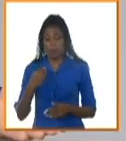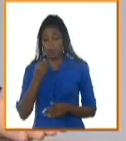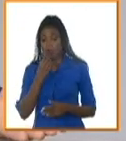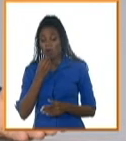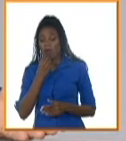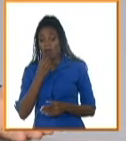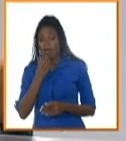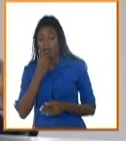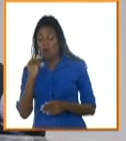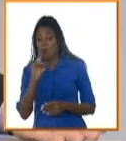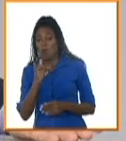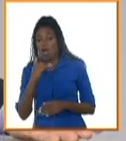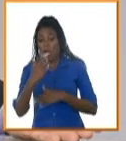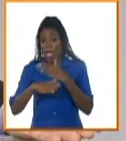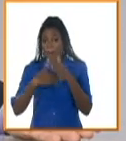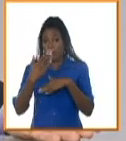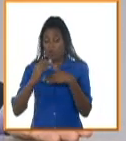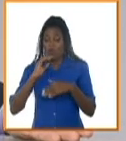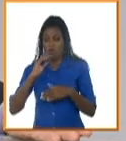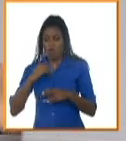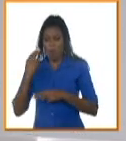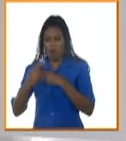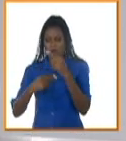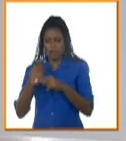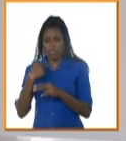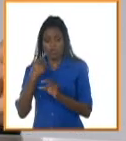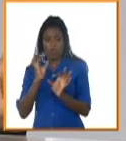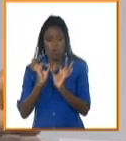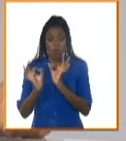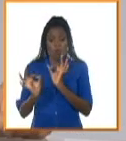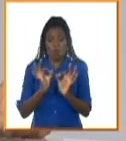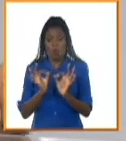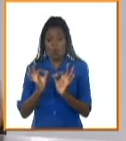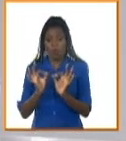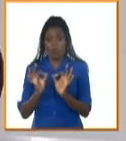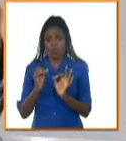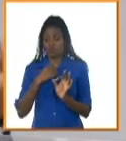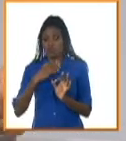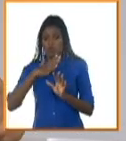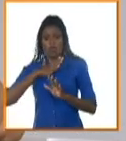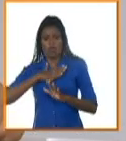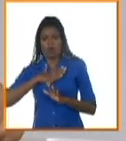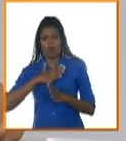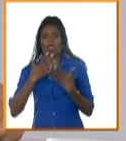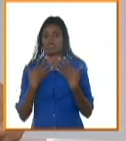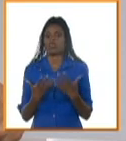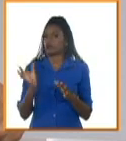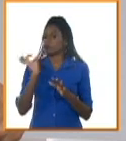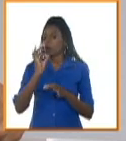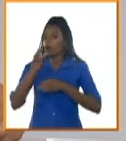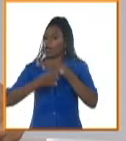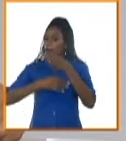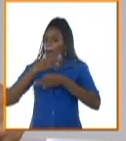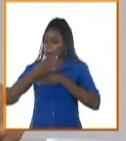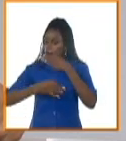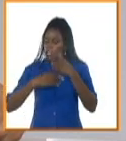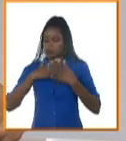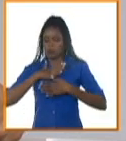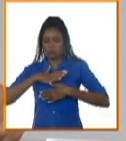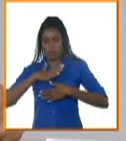él tenga en Cómo hacer esto de una manera segura En lo cual no podemos cansarnos de seguir creando